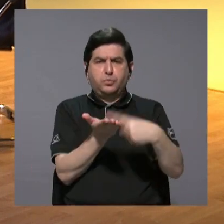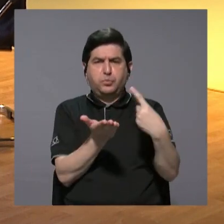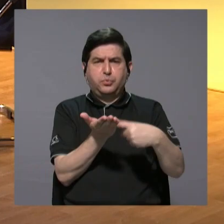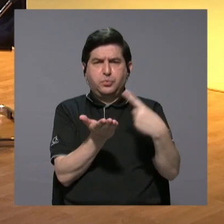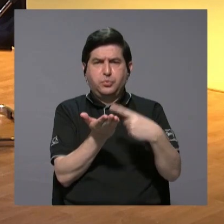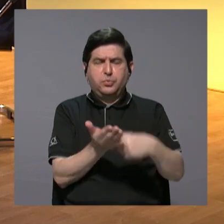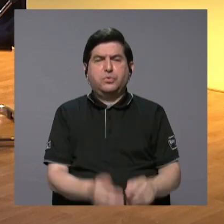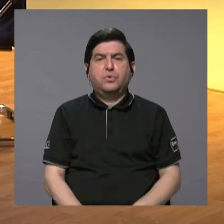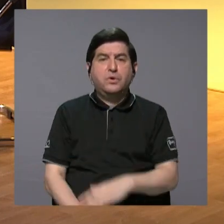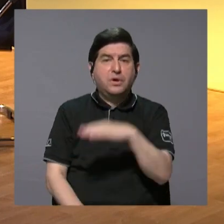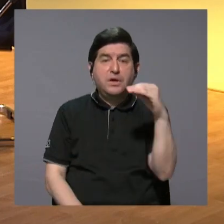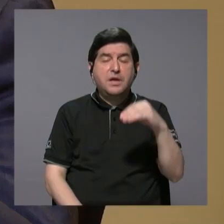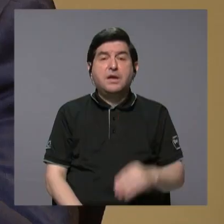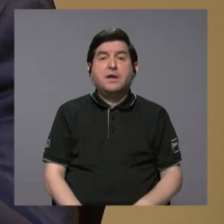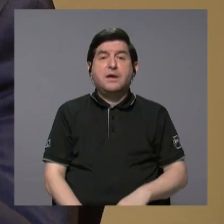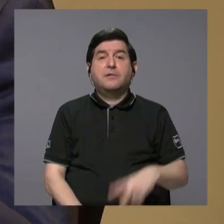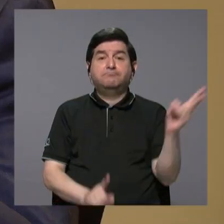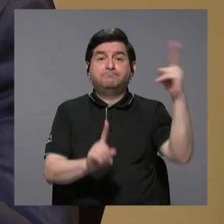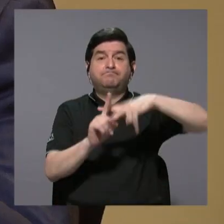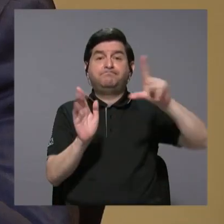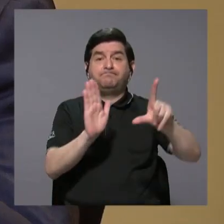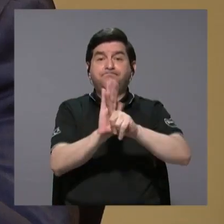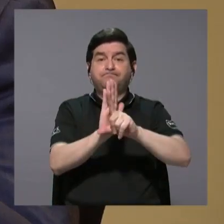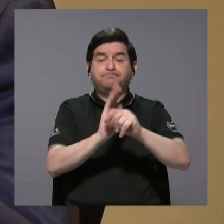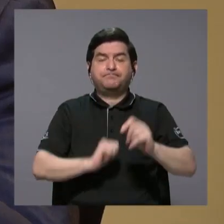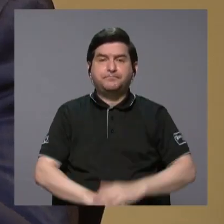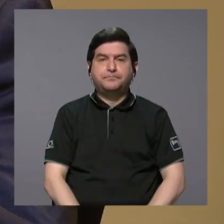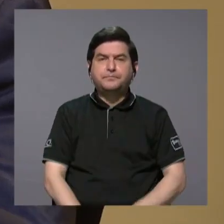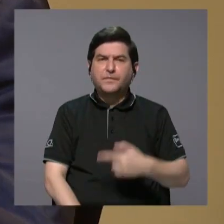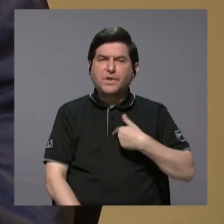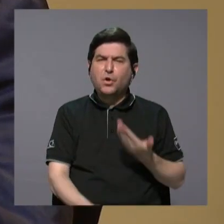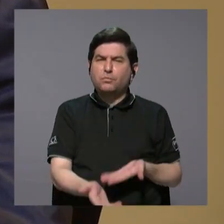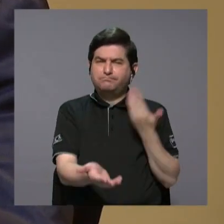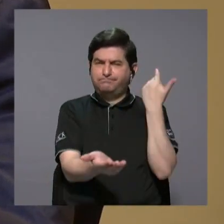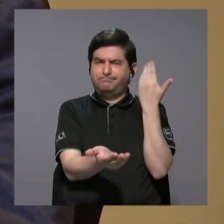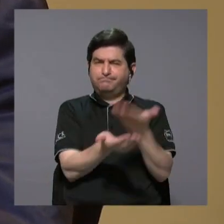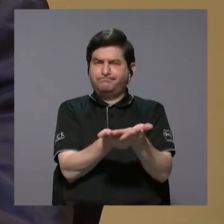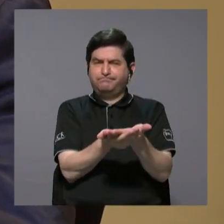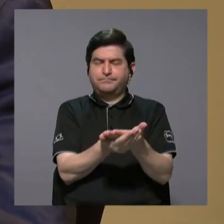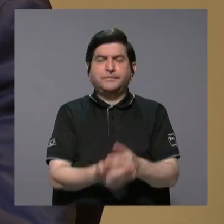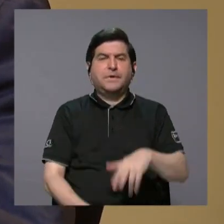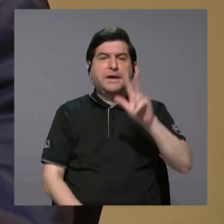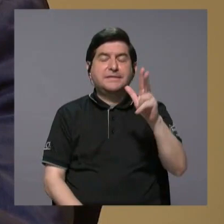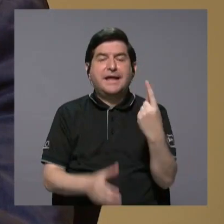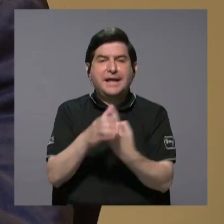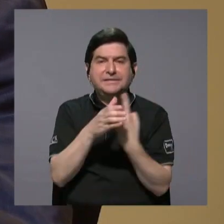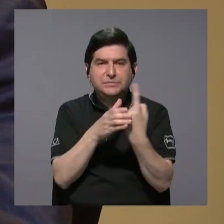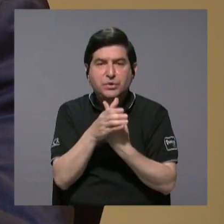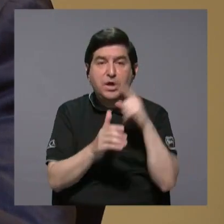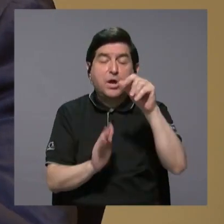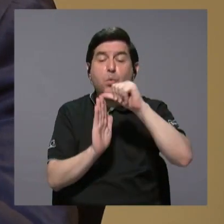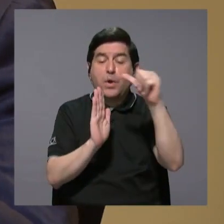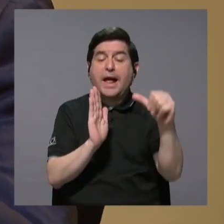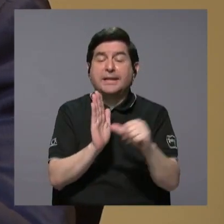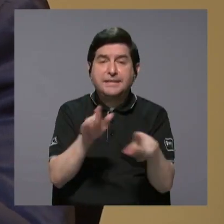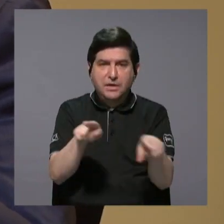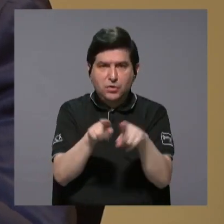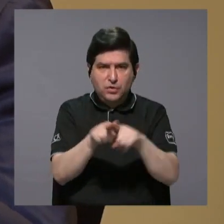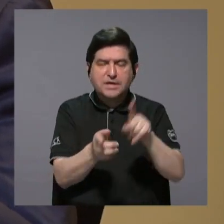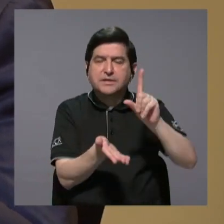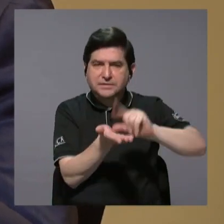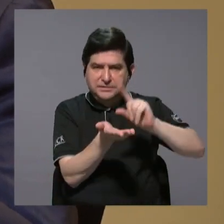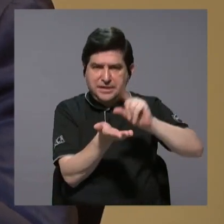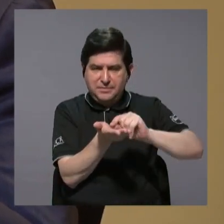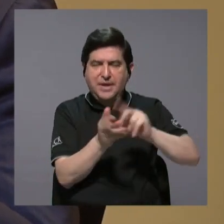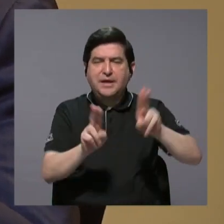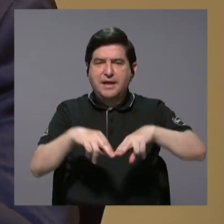proyecto y lo convirtió en ley, yo planteé estos tres monopolios en un artículo que también publiqué